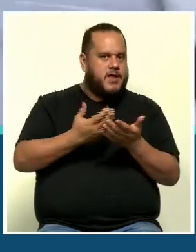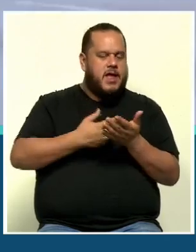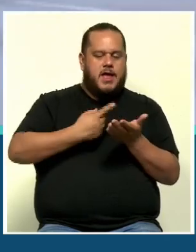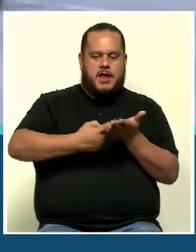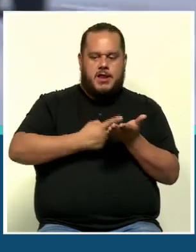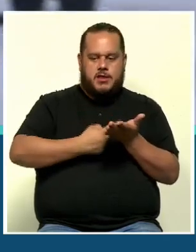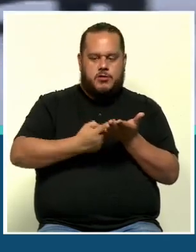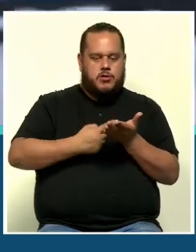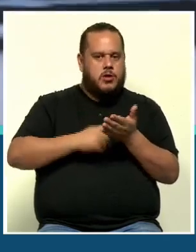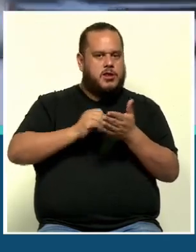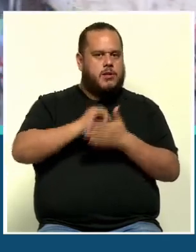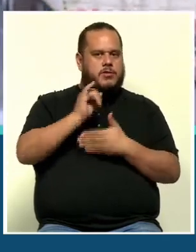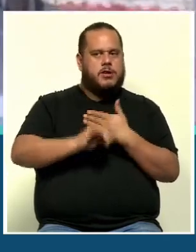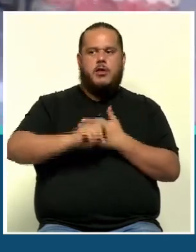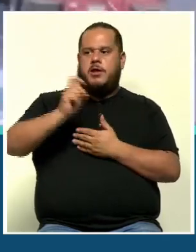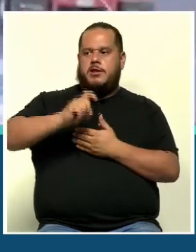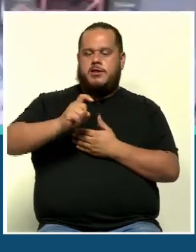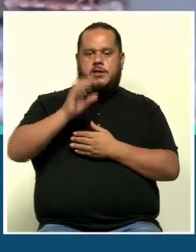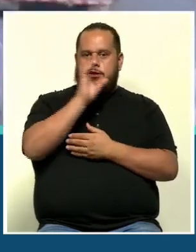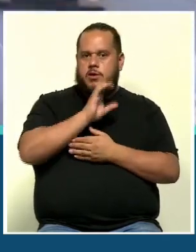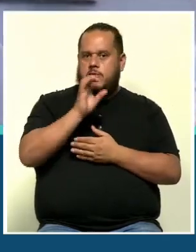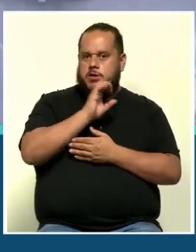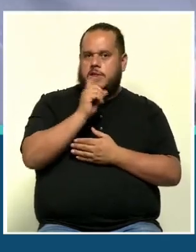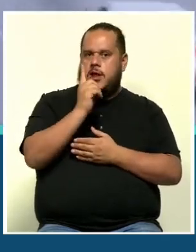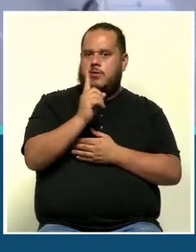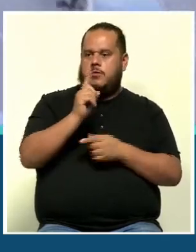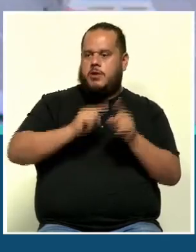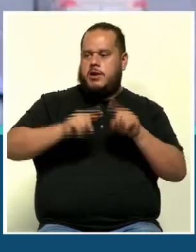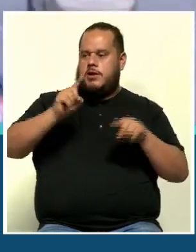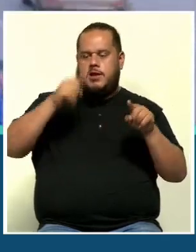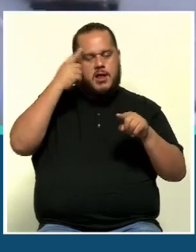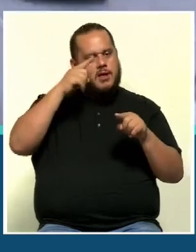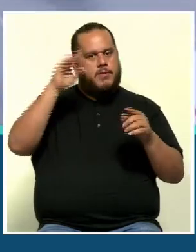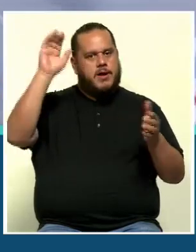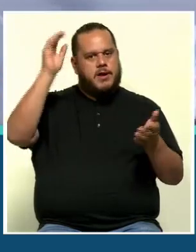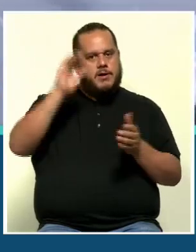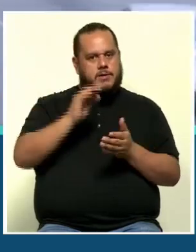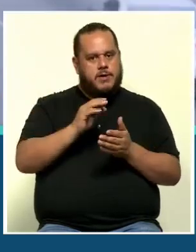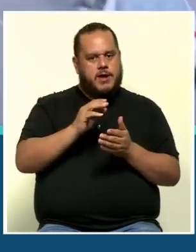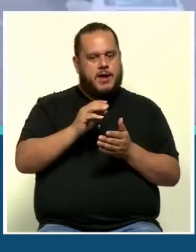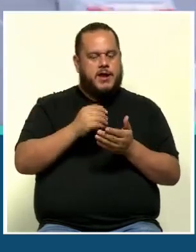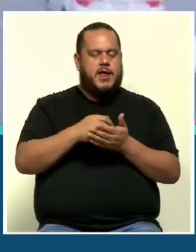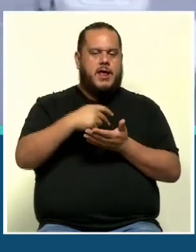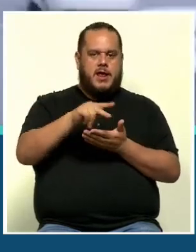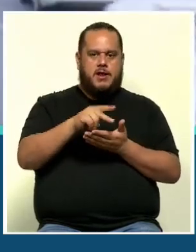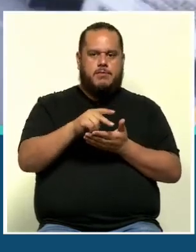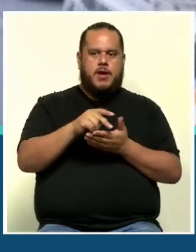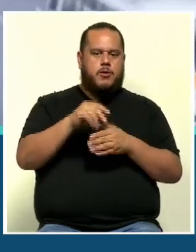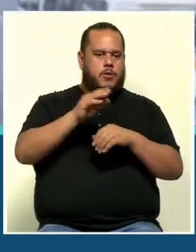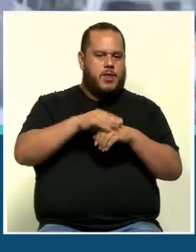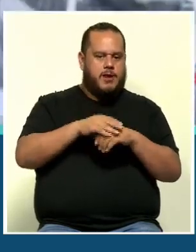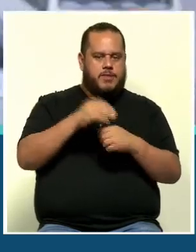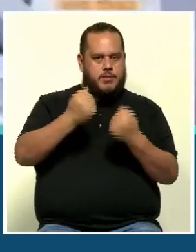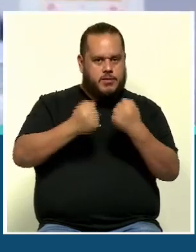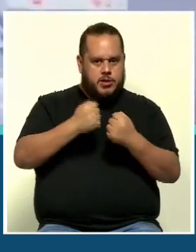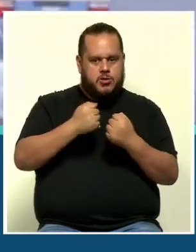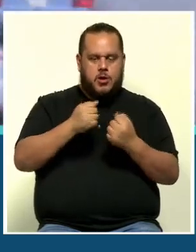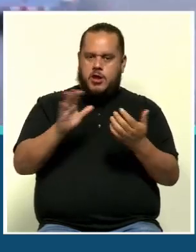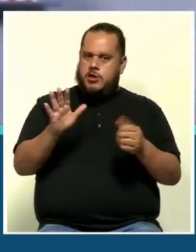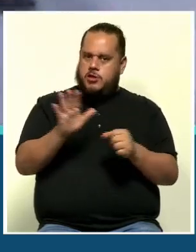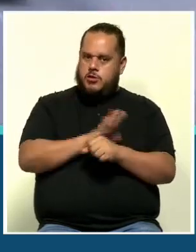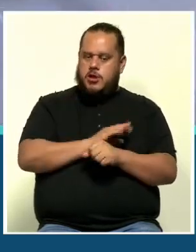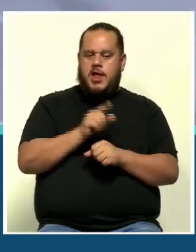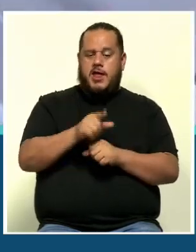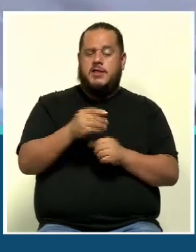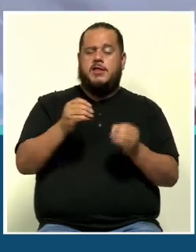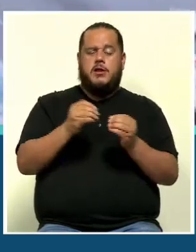proyecto en la necesidad de buscar una alternativa para rebajar el marchamo en su totalidad, pues este es de los